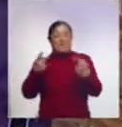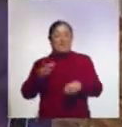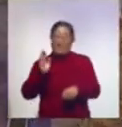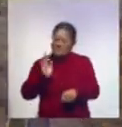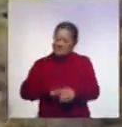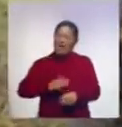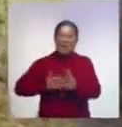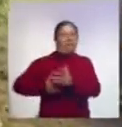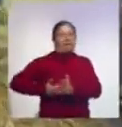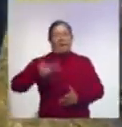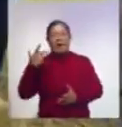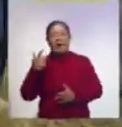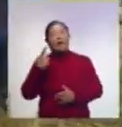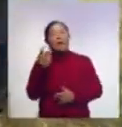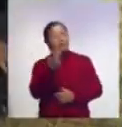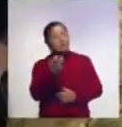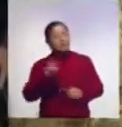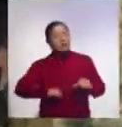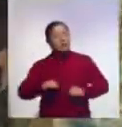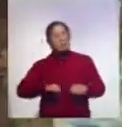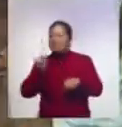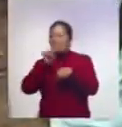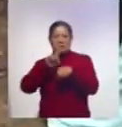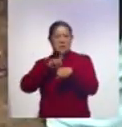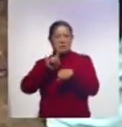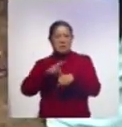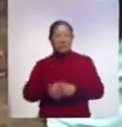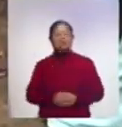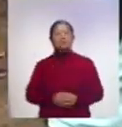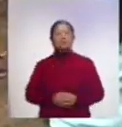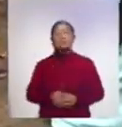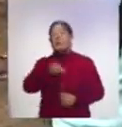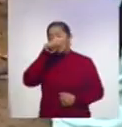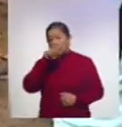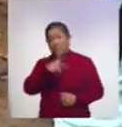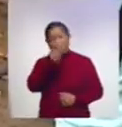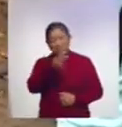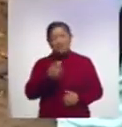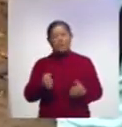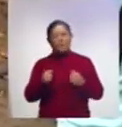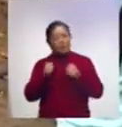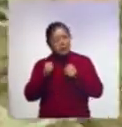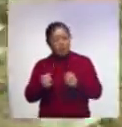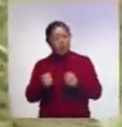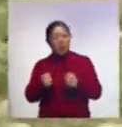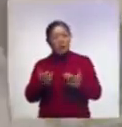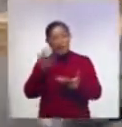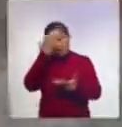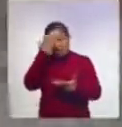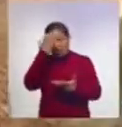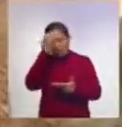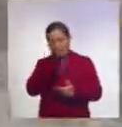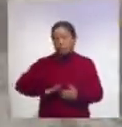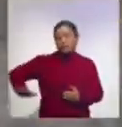a partir de su actividad cotidiana y que además esto fortaleciera los saberes locales.